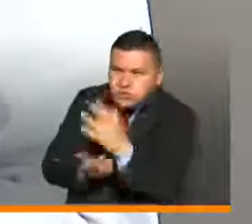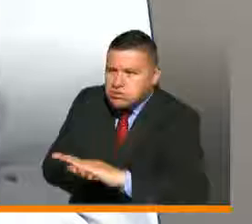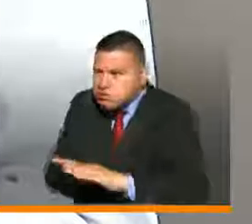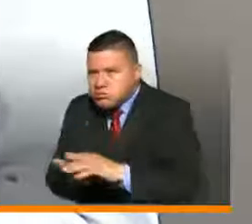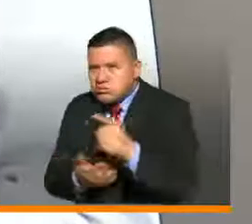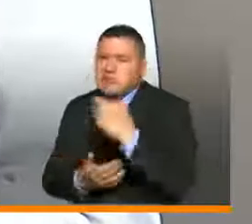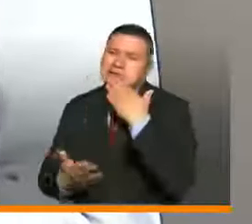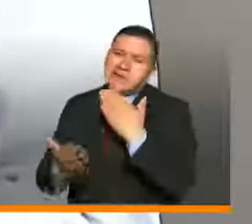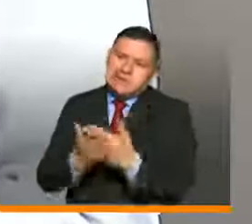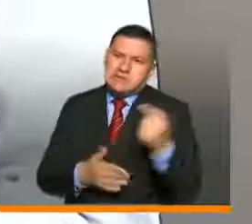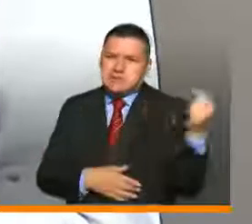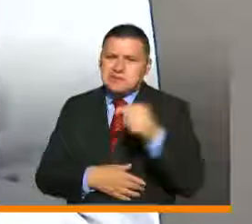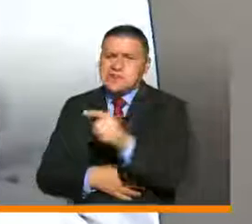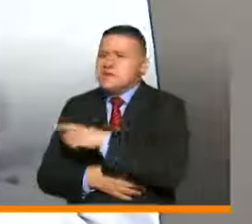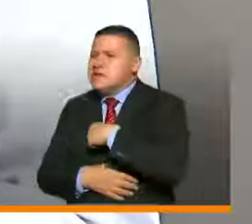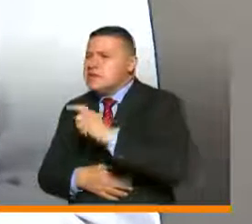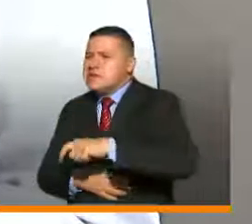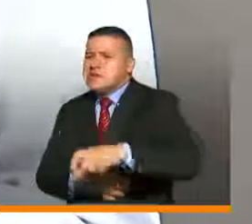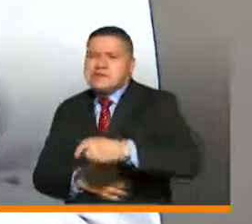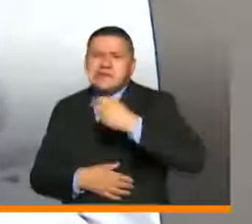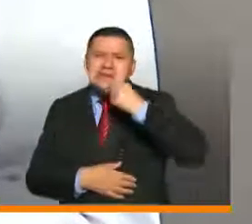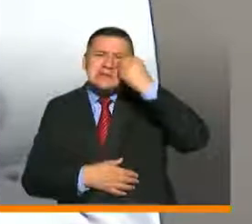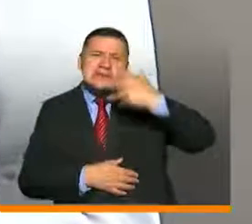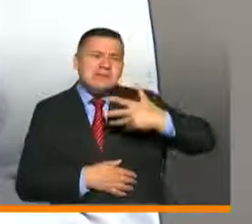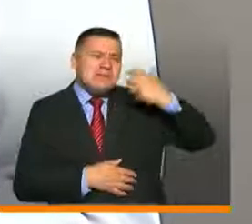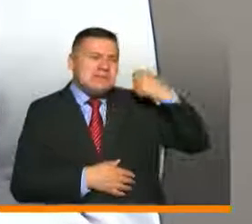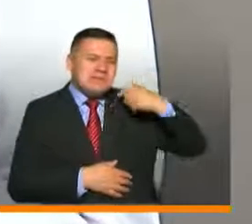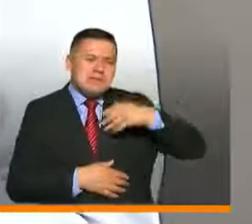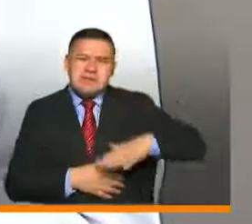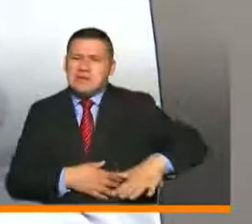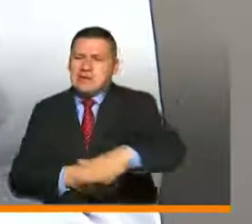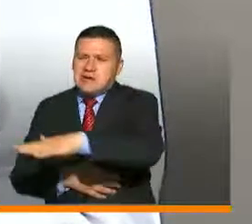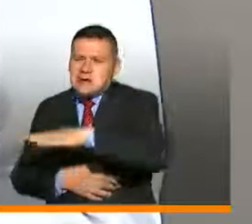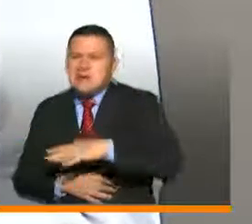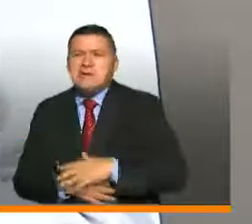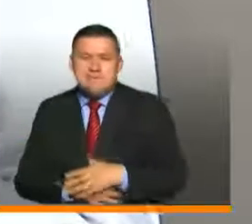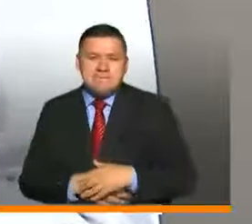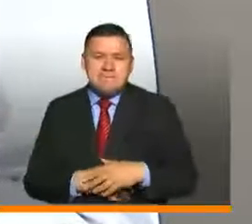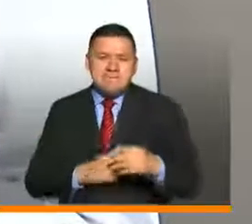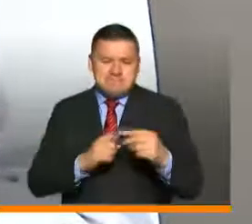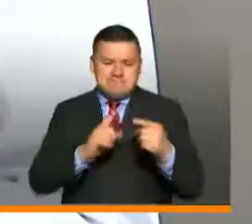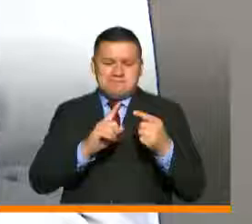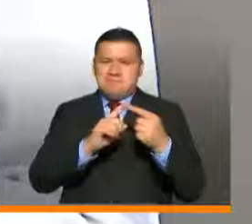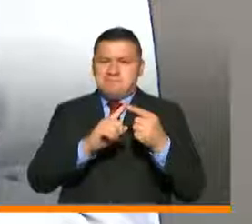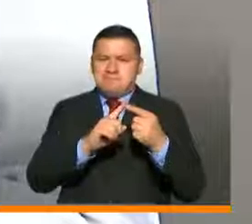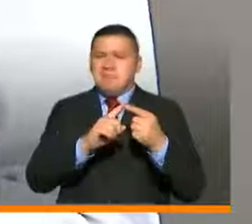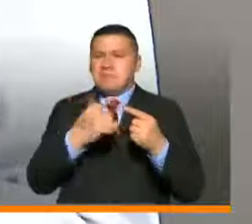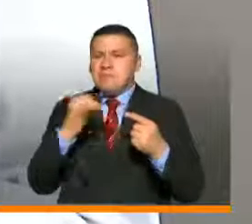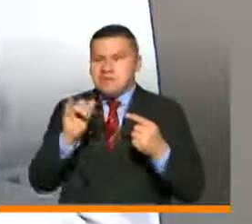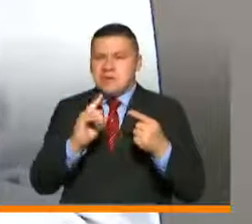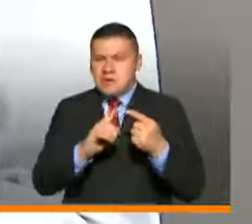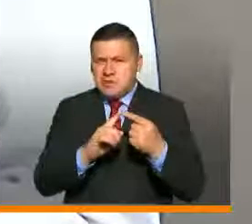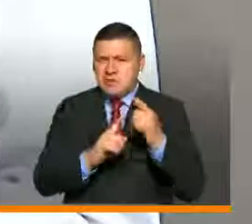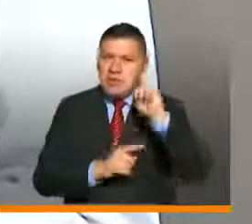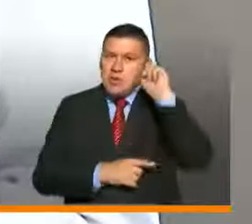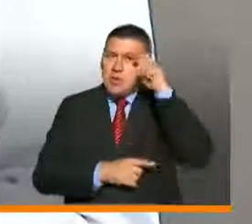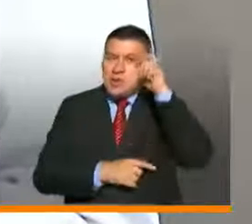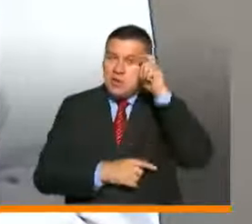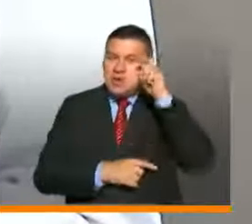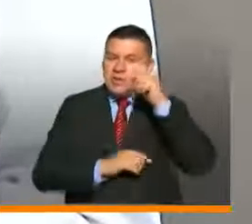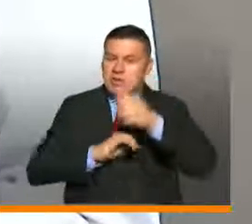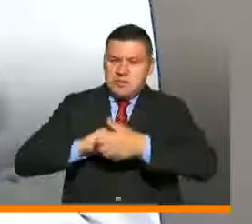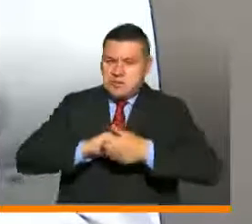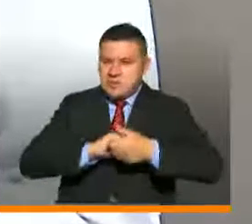puntuales a esas necesidades históricas que ha tenido el territorio en primer lugar estuvo todo el gobierno de la